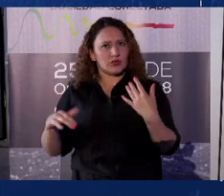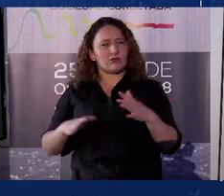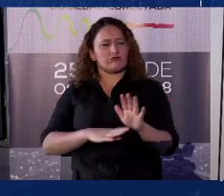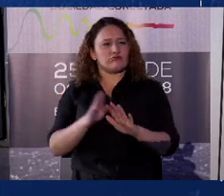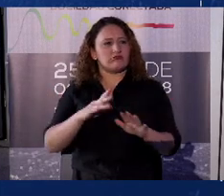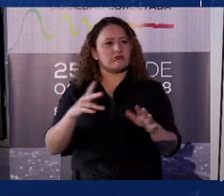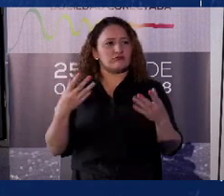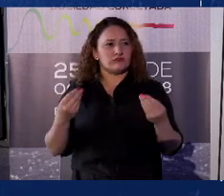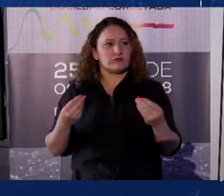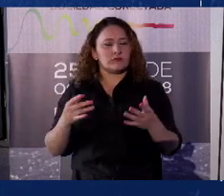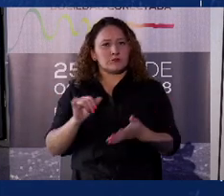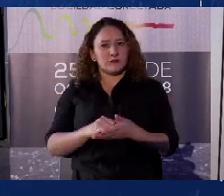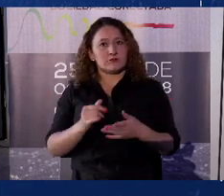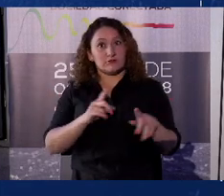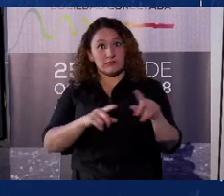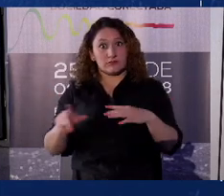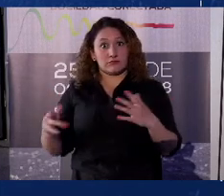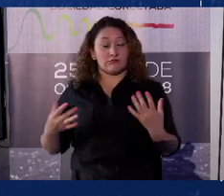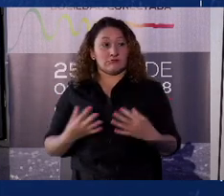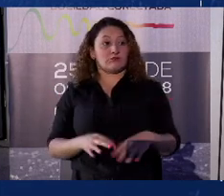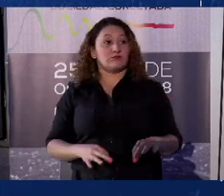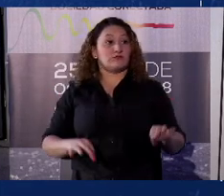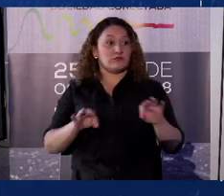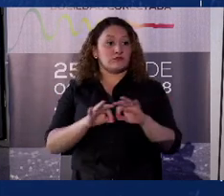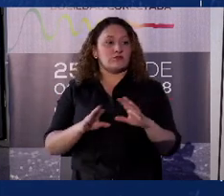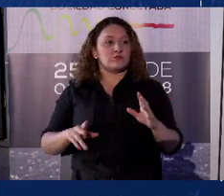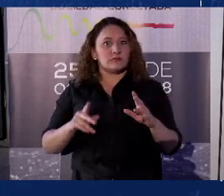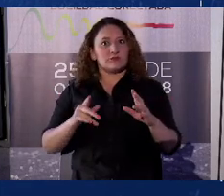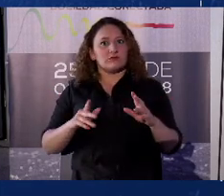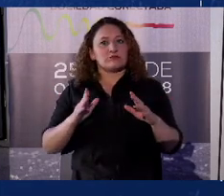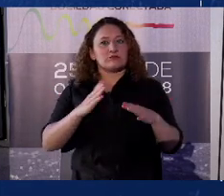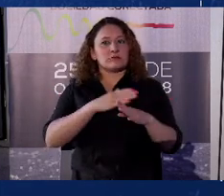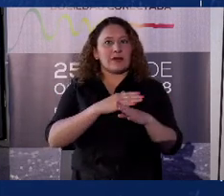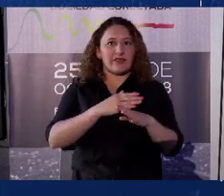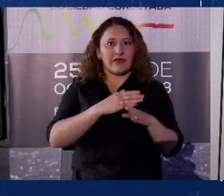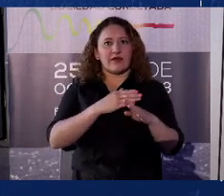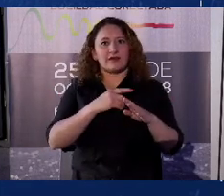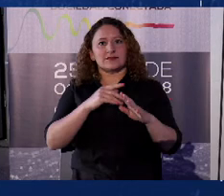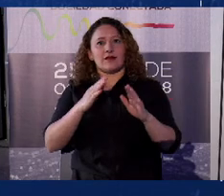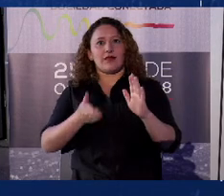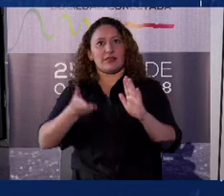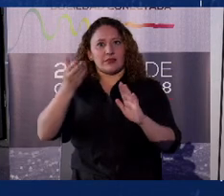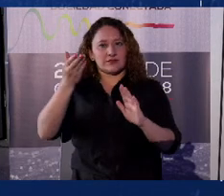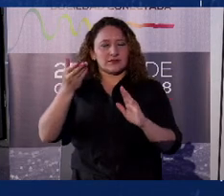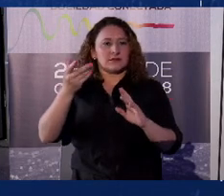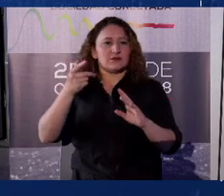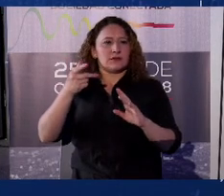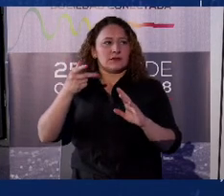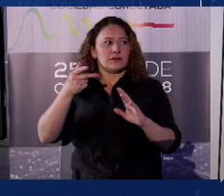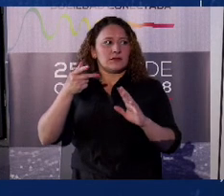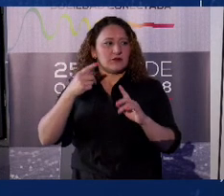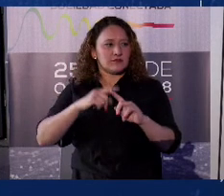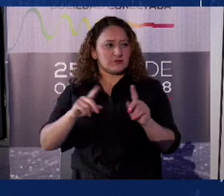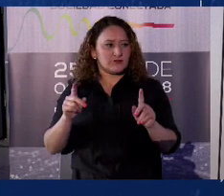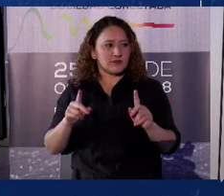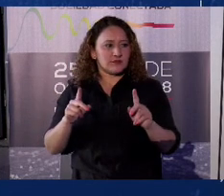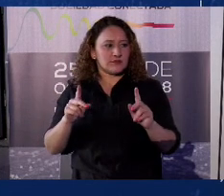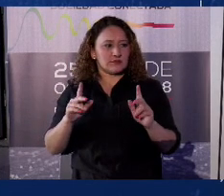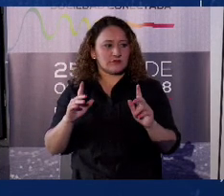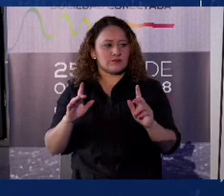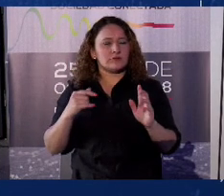Existen muchas bandas que son importantes, las bandas medias, las altas, pero voy a